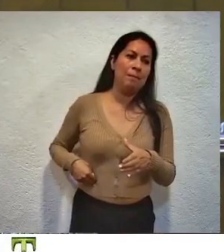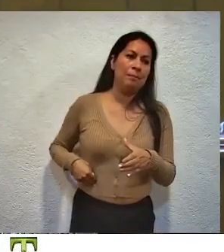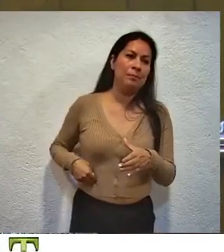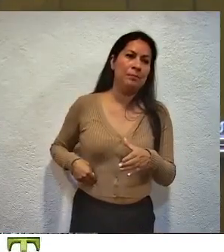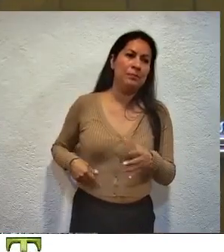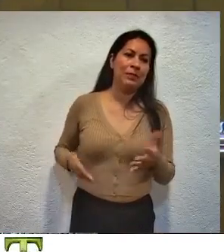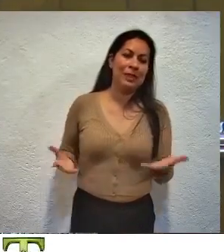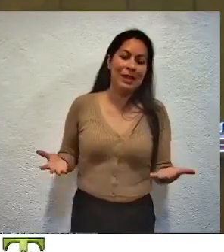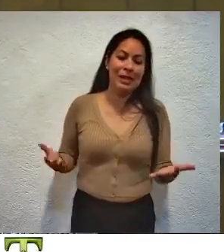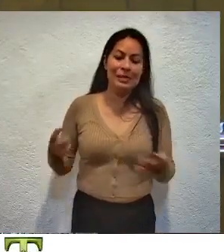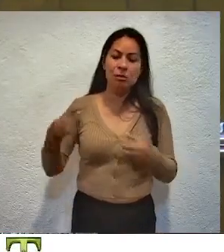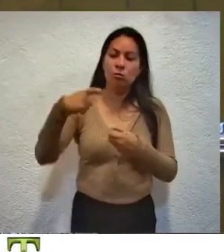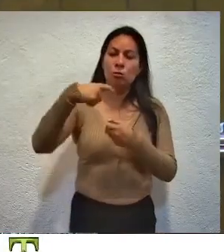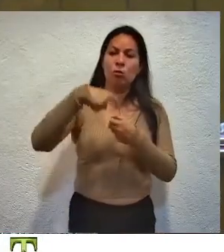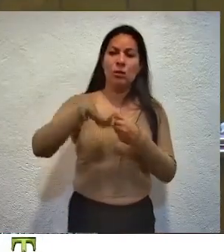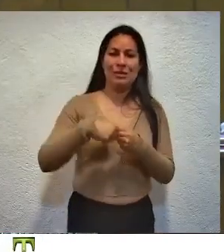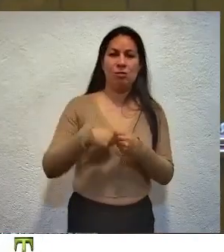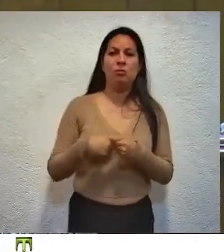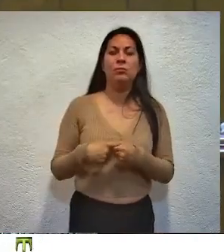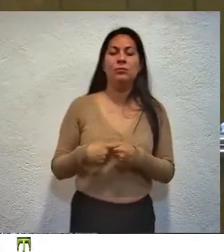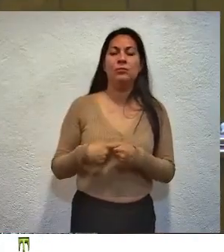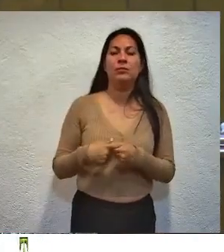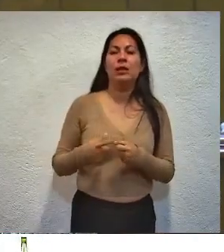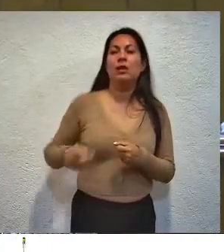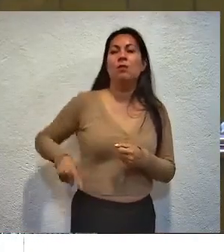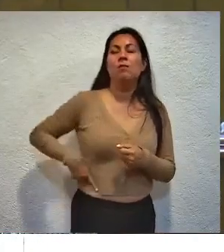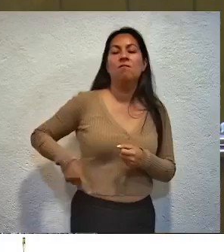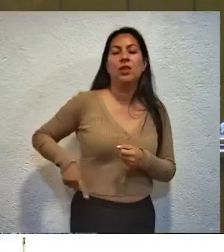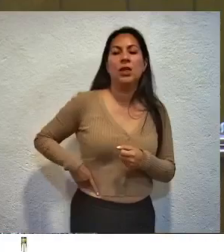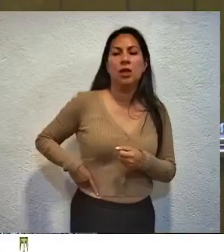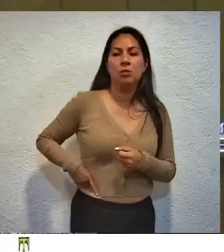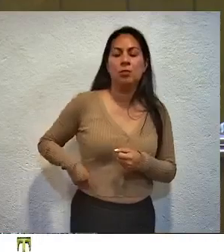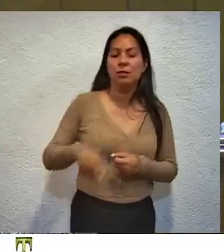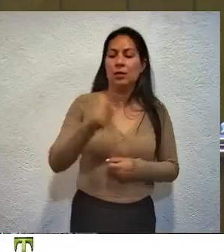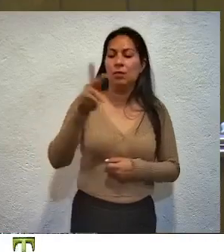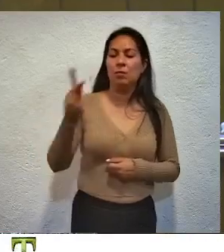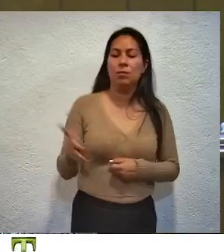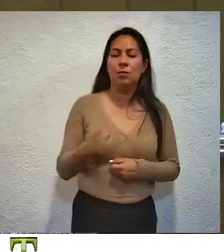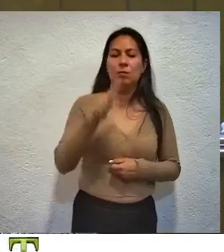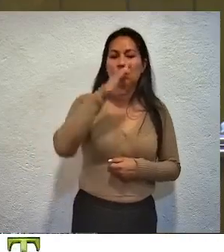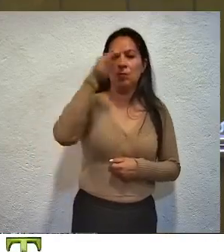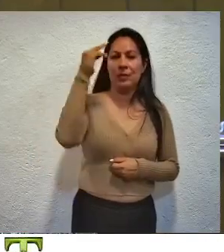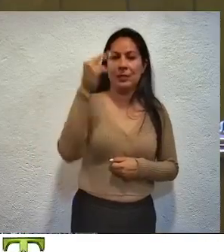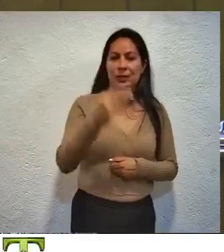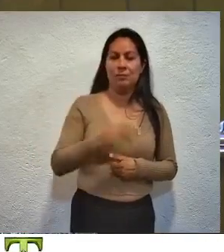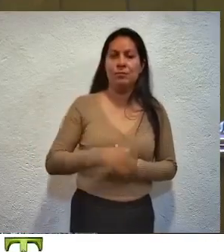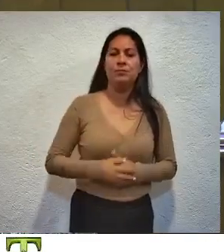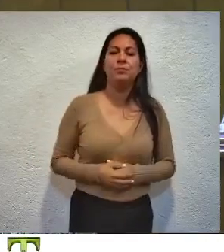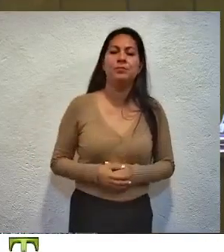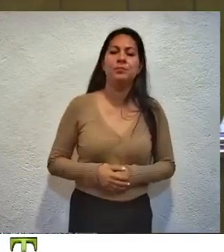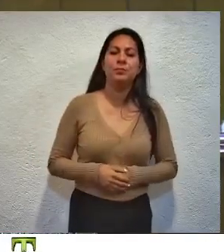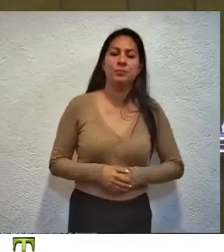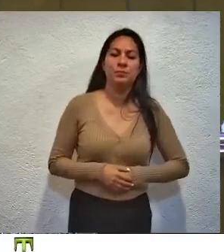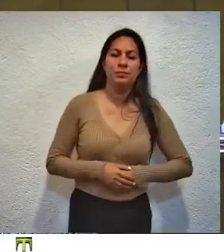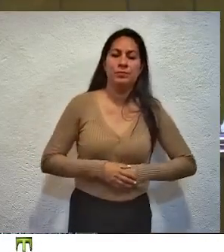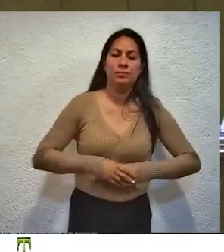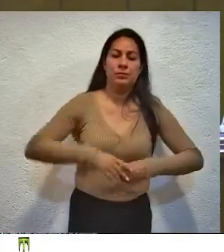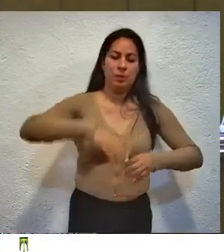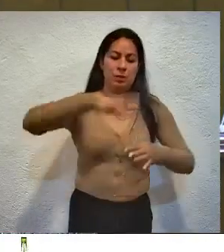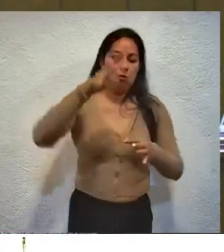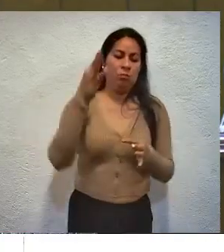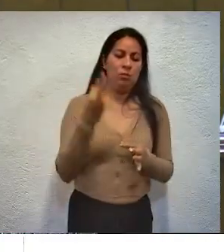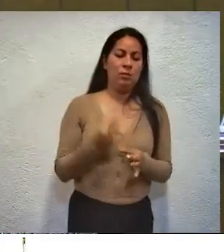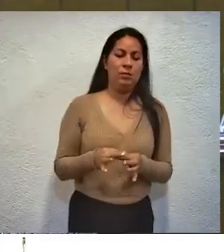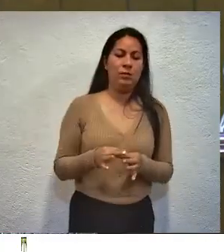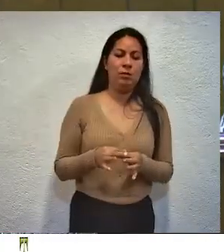la incorporación al órgano de gobierno del pueblo afromexicano, en cumplimiento